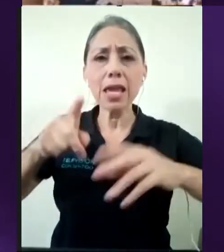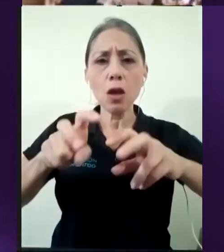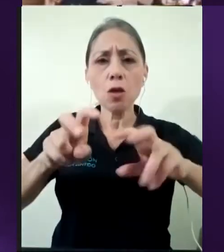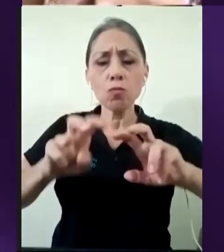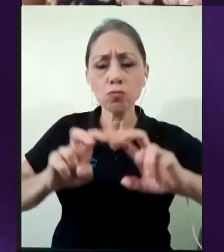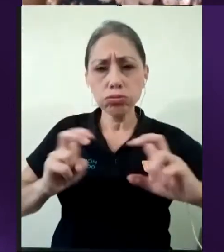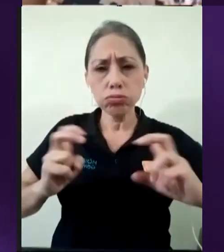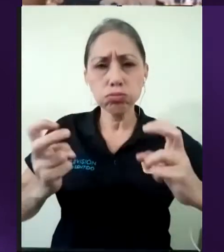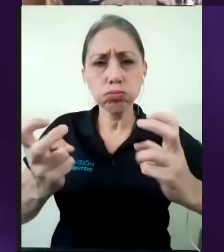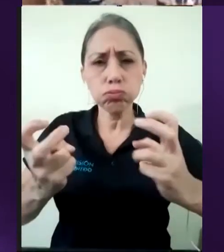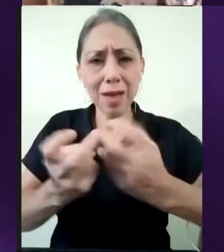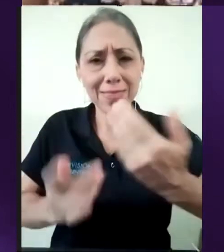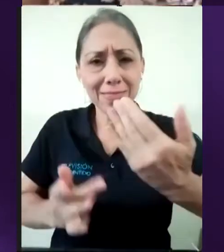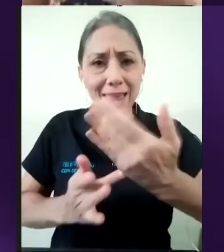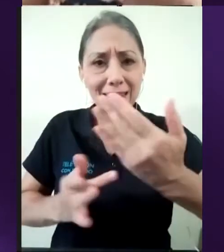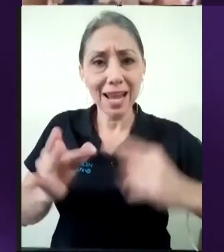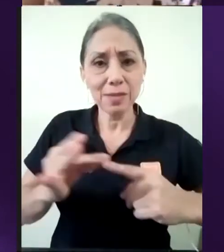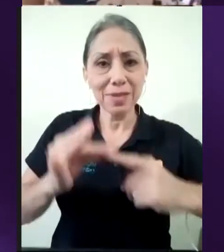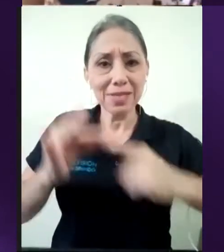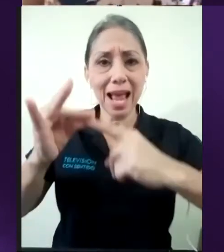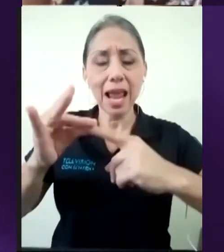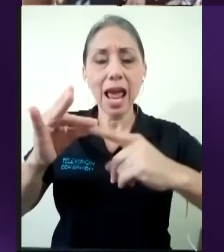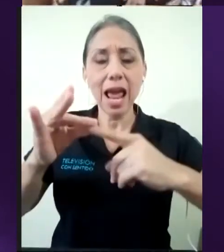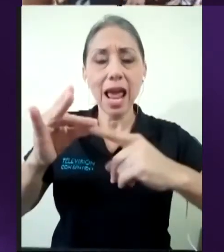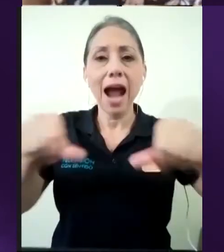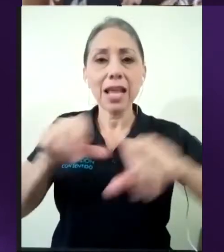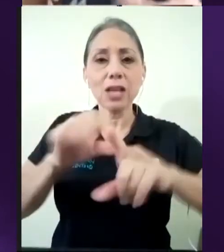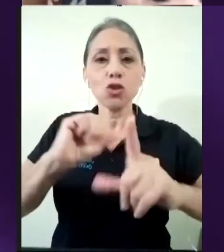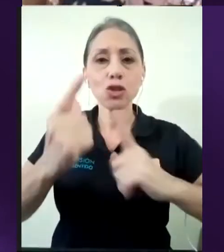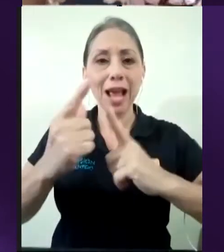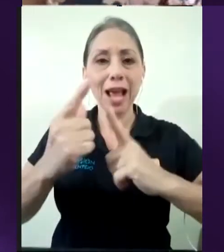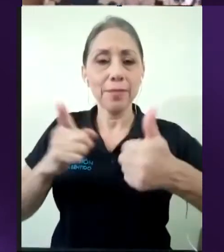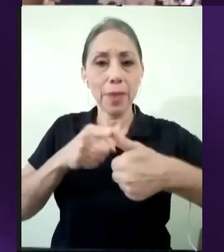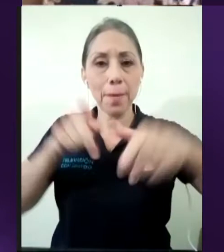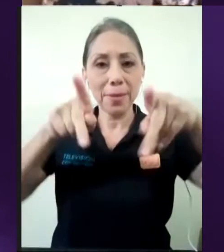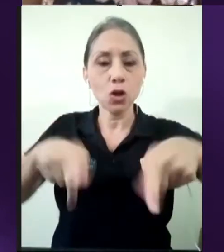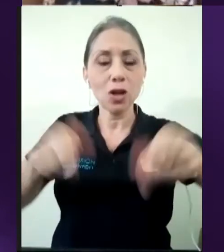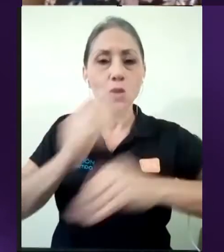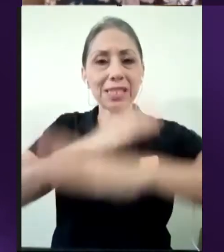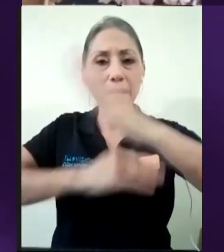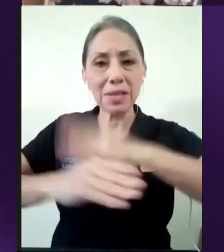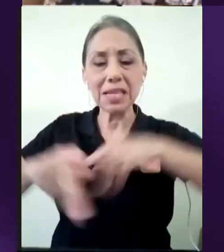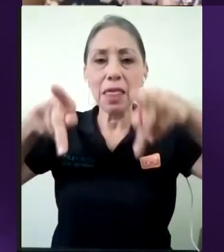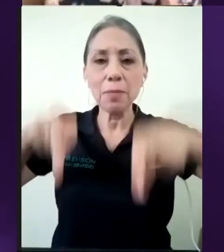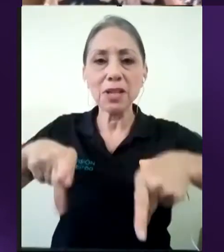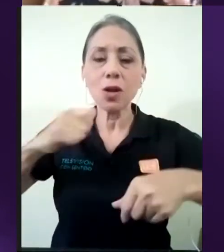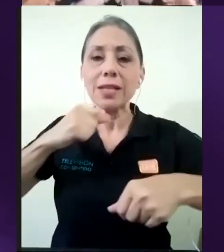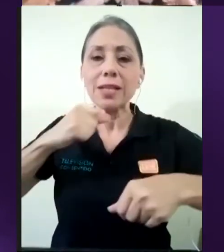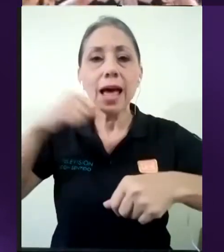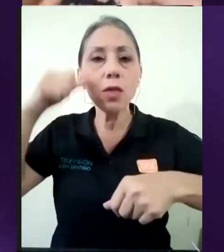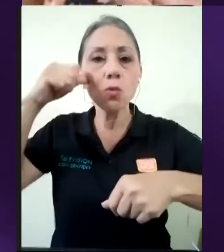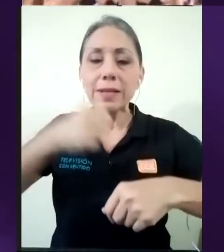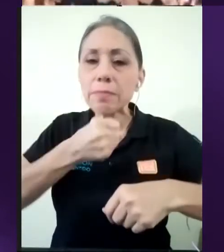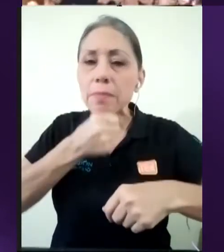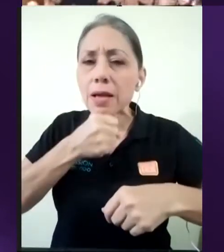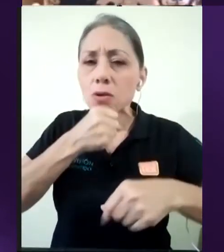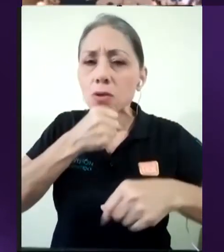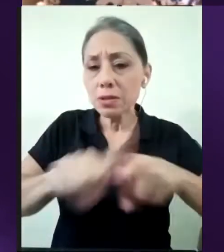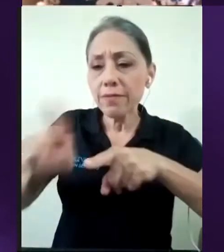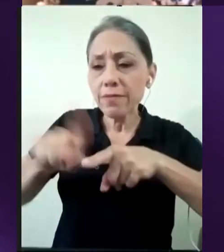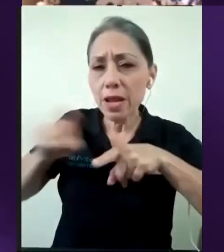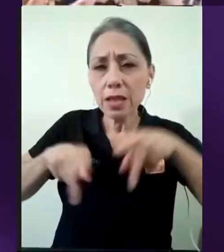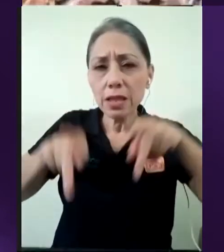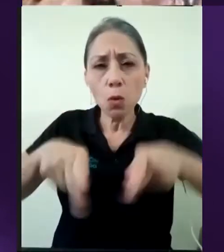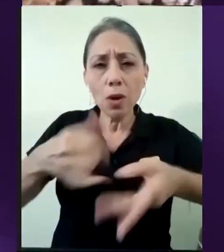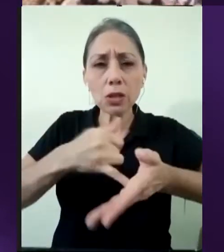¿verdad? Que incluye a las personas con discapacidad, personas adultas mayores y otras poblaciones vulnerables. ¿Cómo se empiezan a activar los